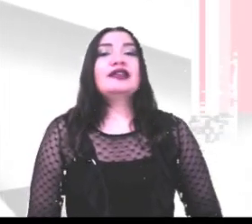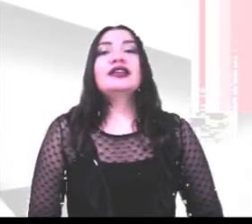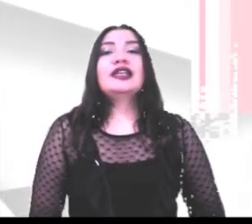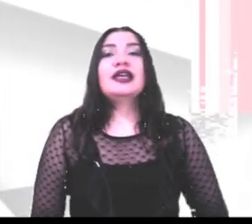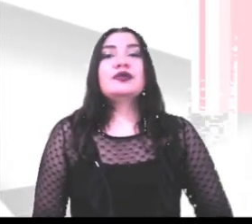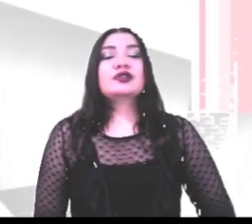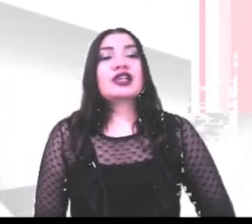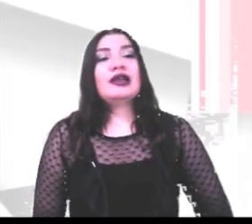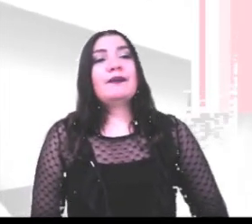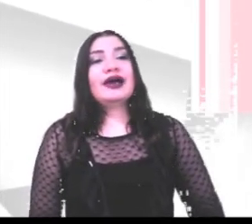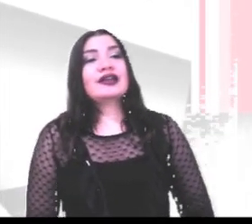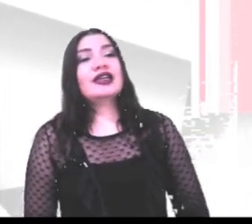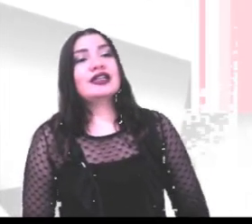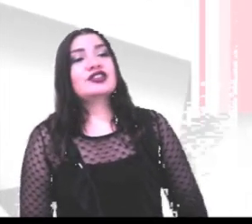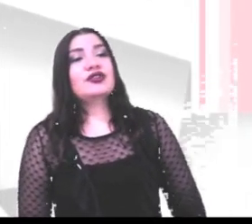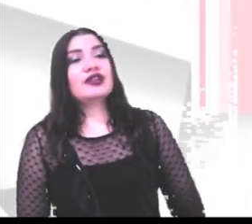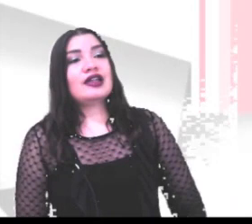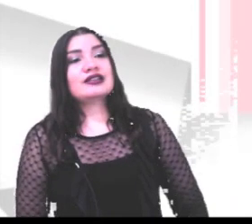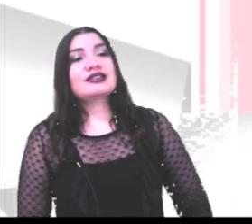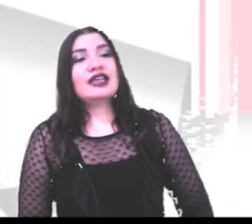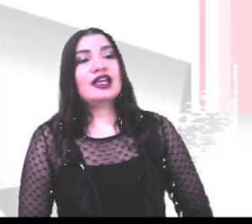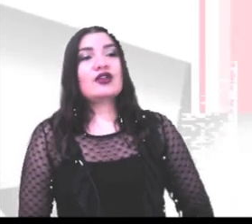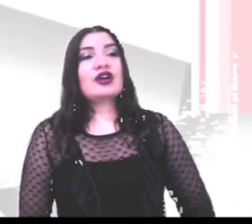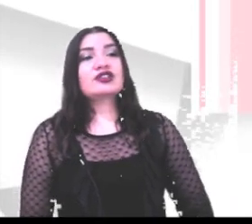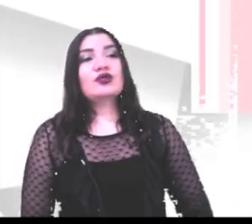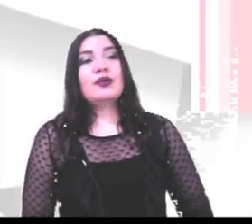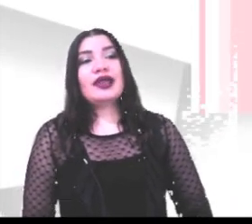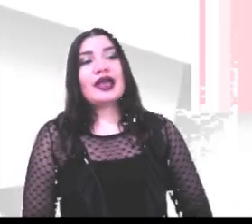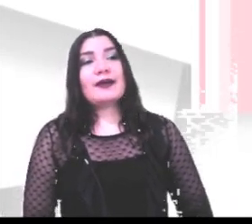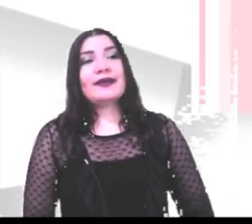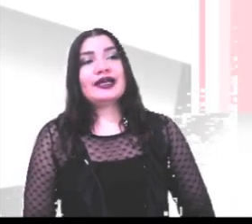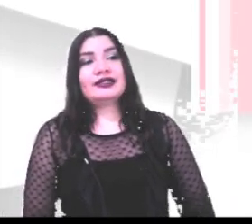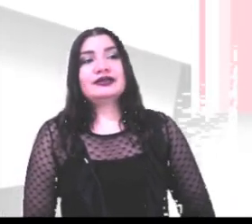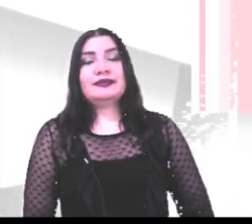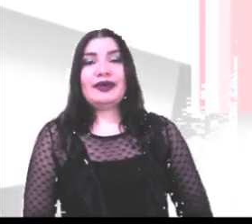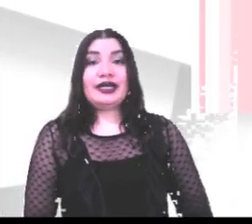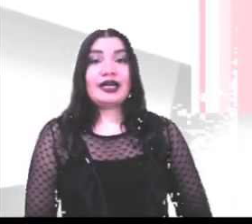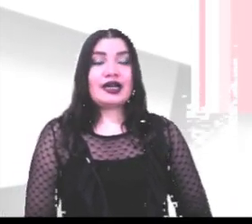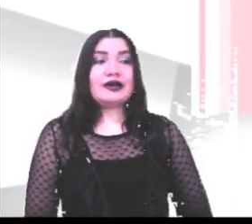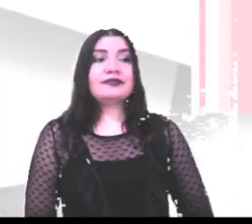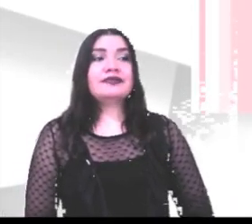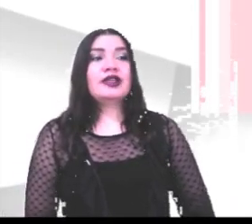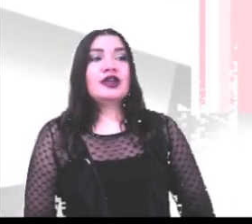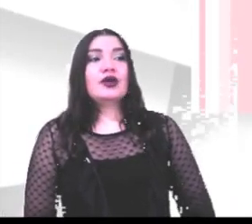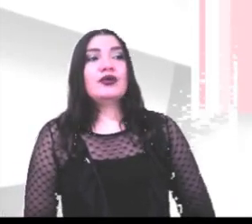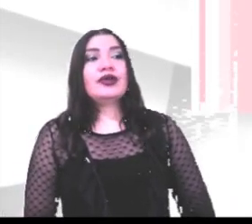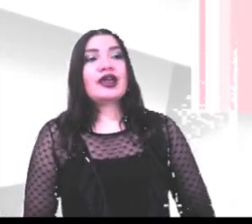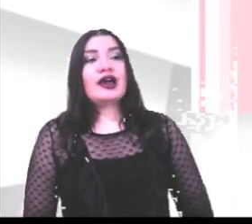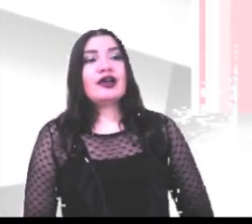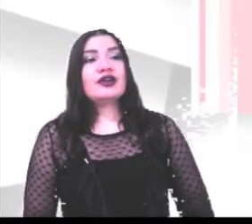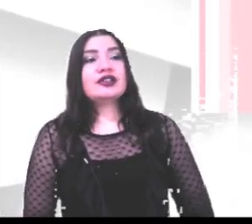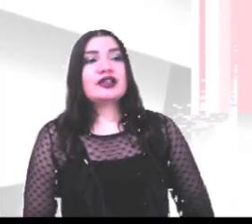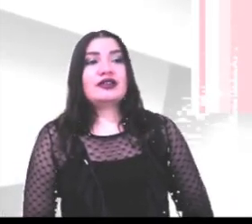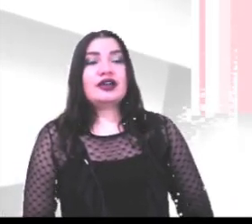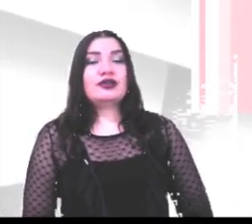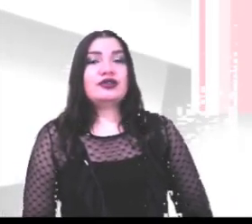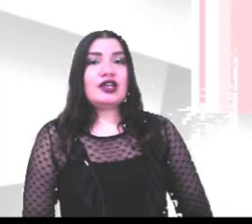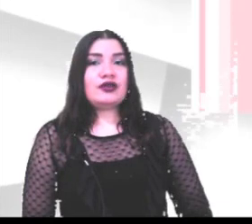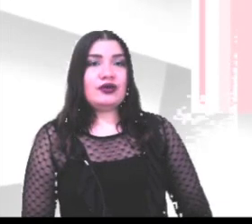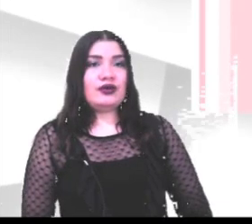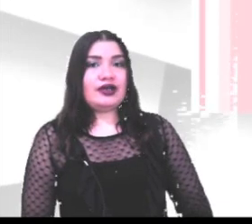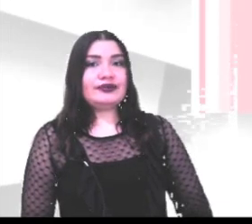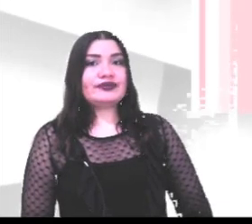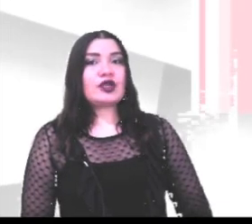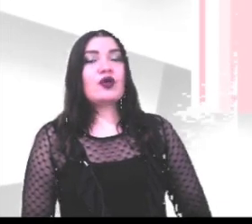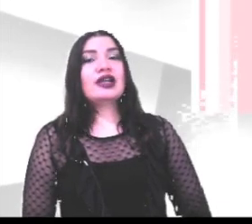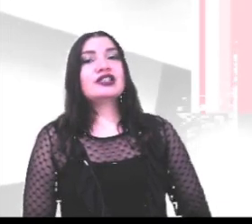también tenemos el parque nacional cerro azul meámbar pana cam ubicado en santa cruz de